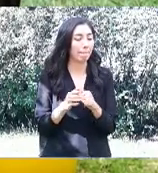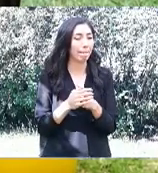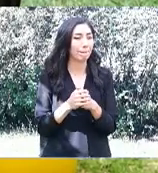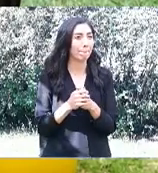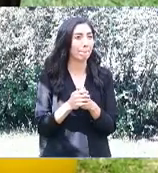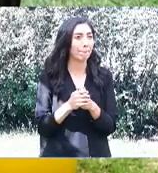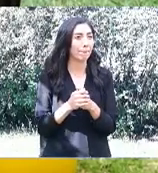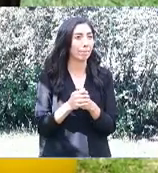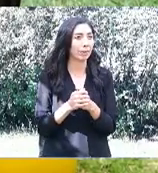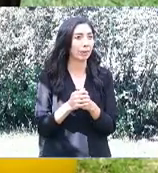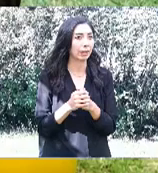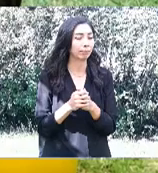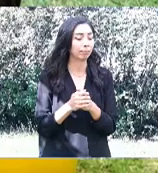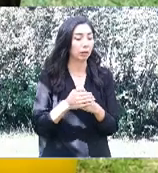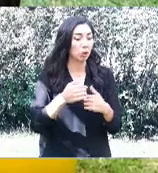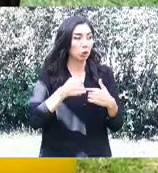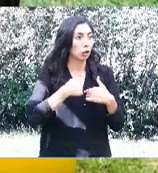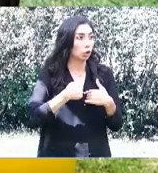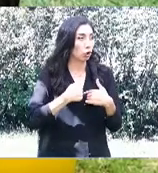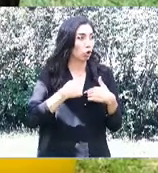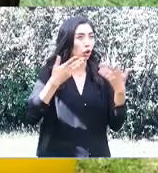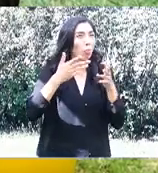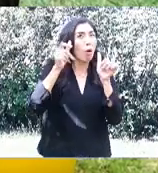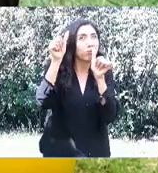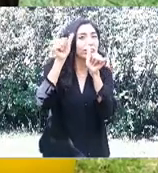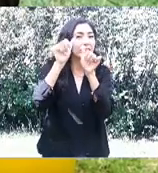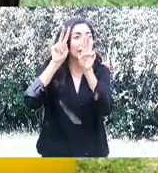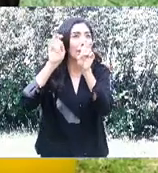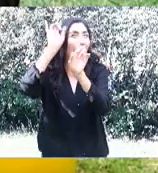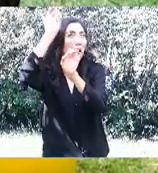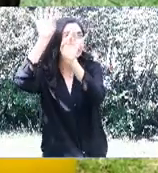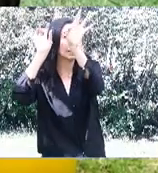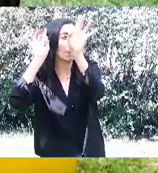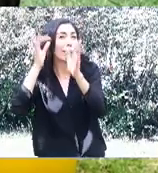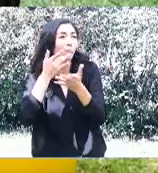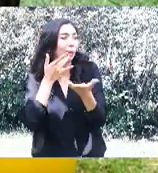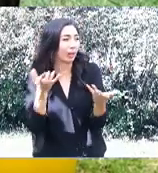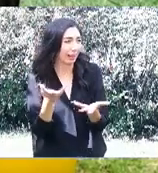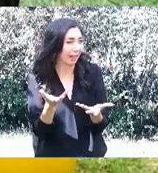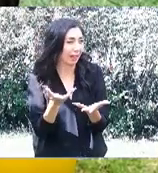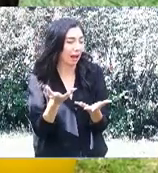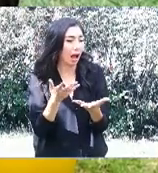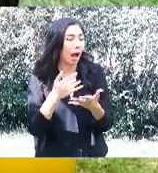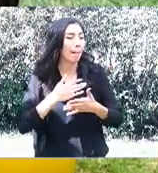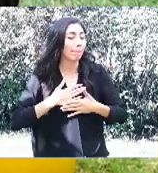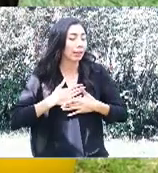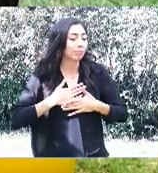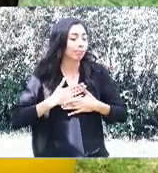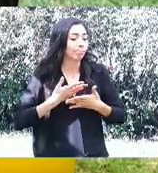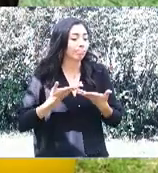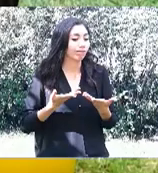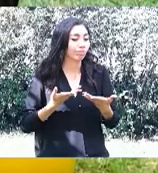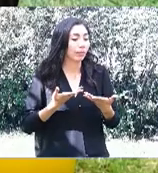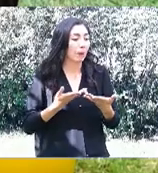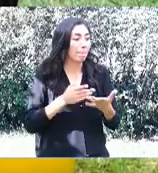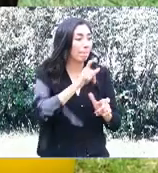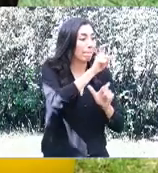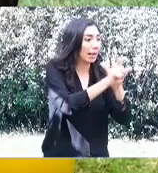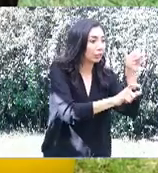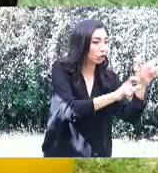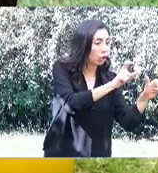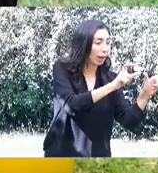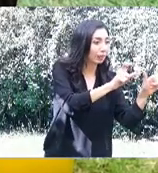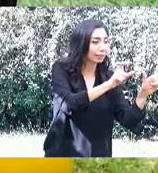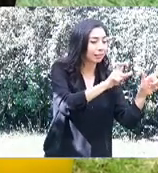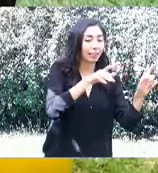mi mi acercamiento hacia la astronomía viene del eh fascin arme con la relación entre las personas y y el medio